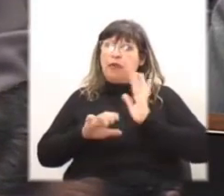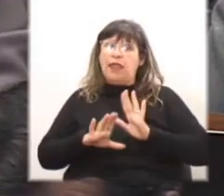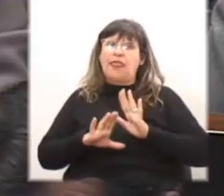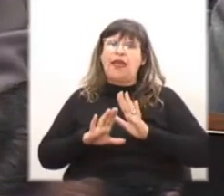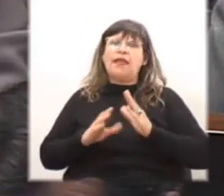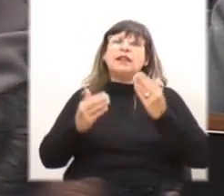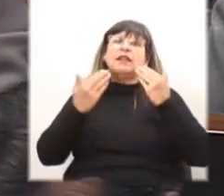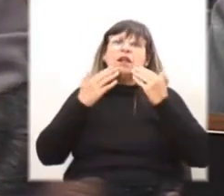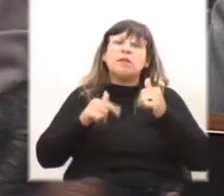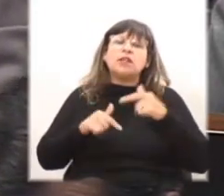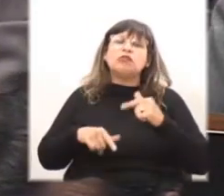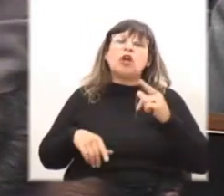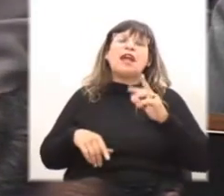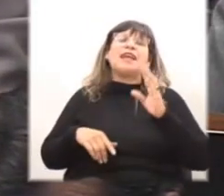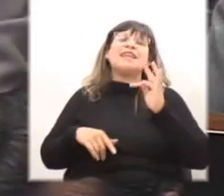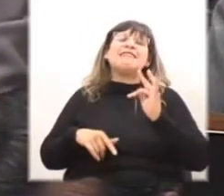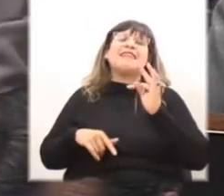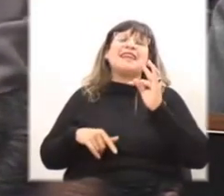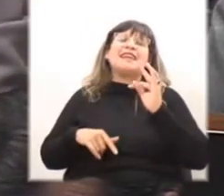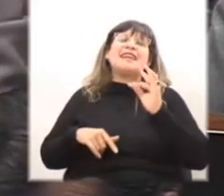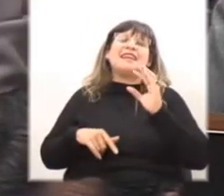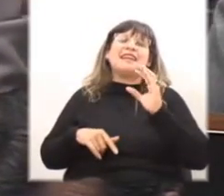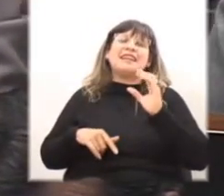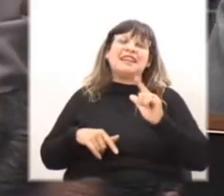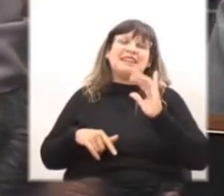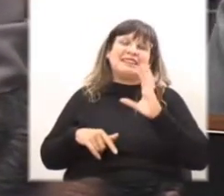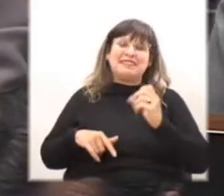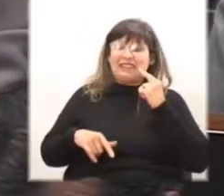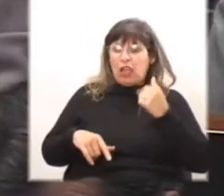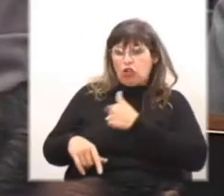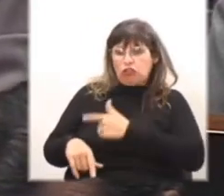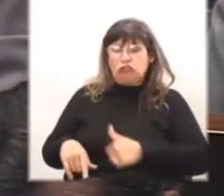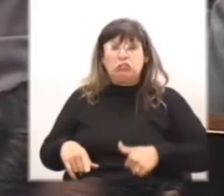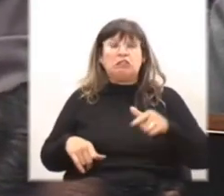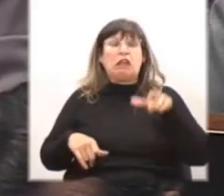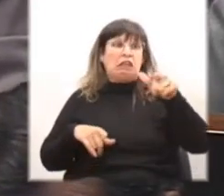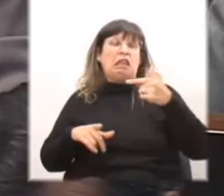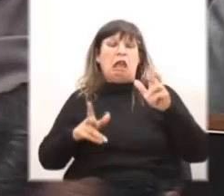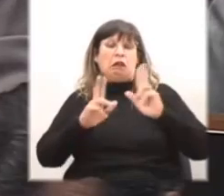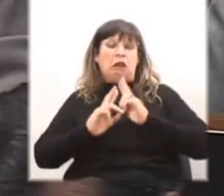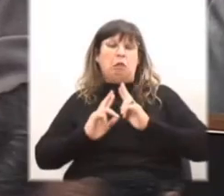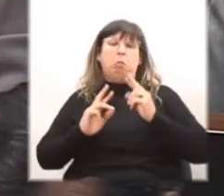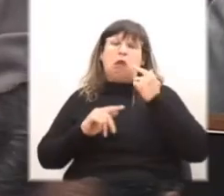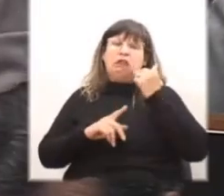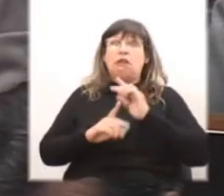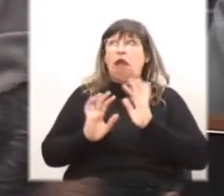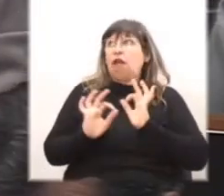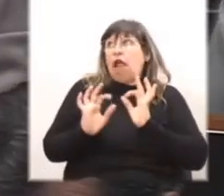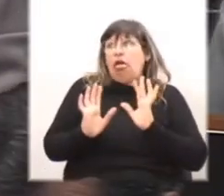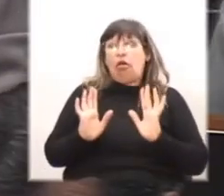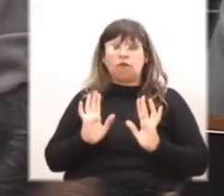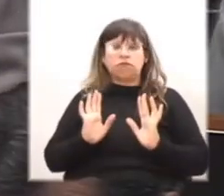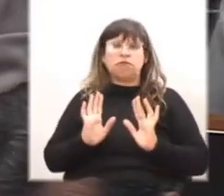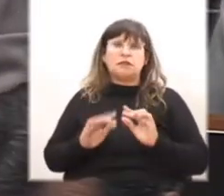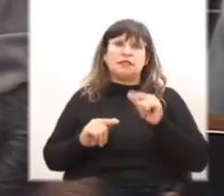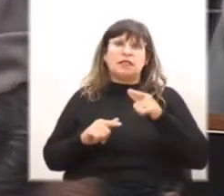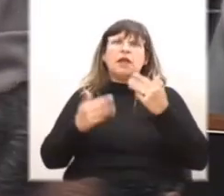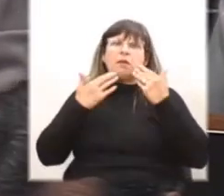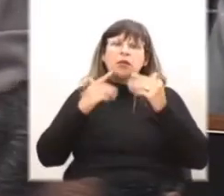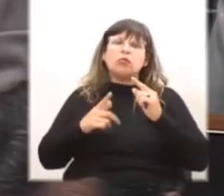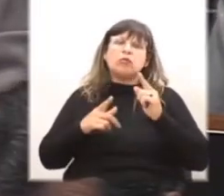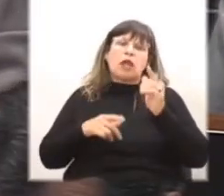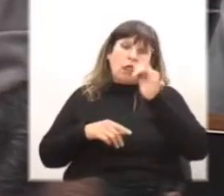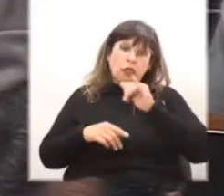sobre el TLC con China y según el ministro todavía no se sabe nada. Preguntamos sobre las denuncias de